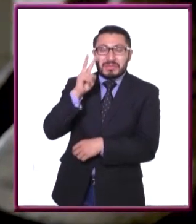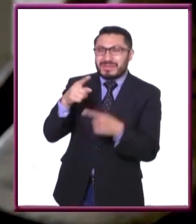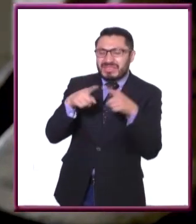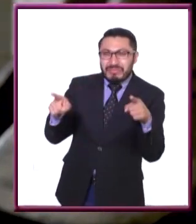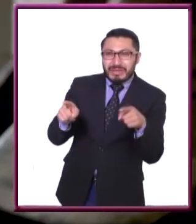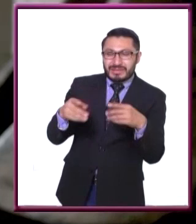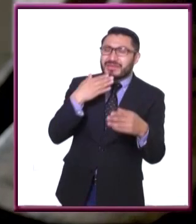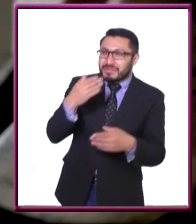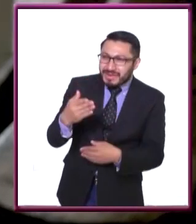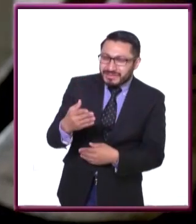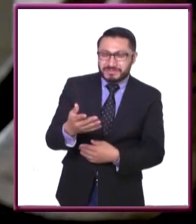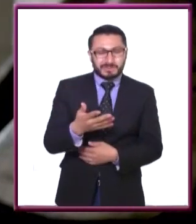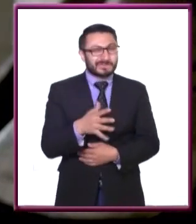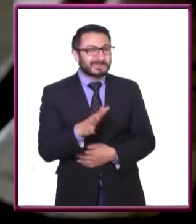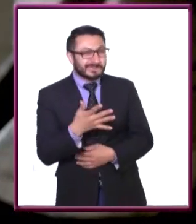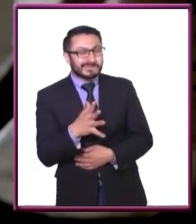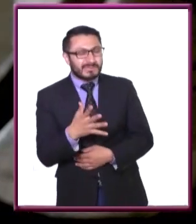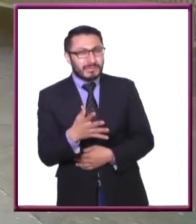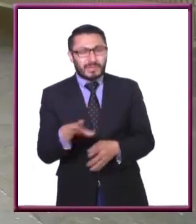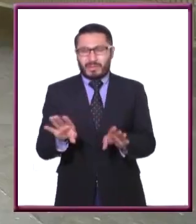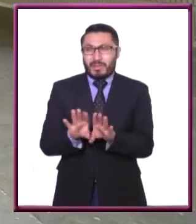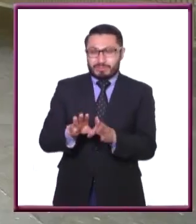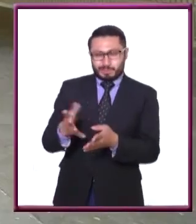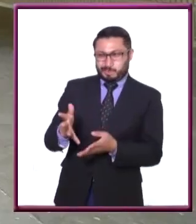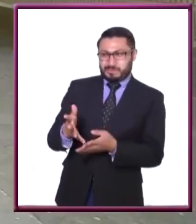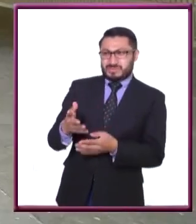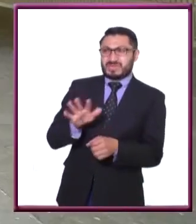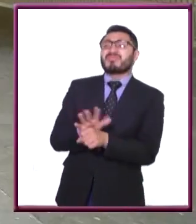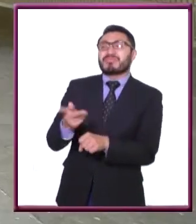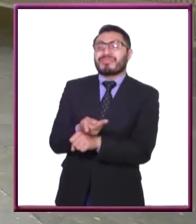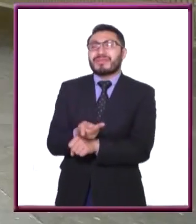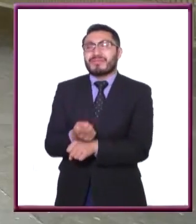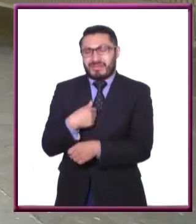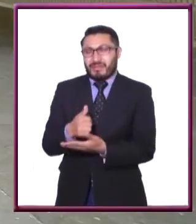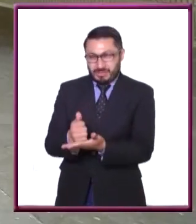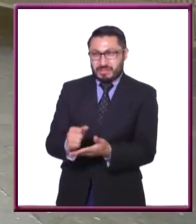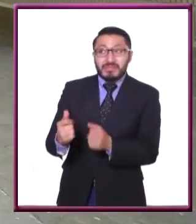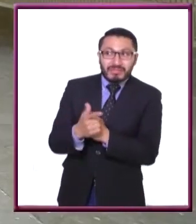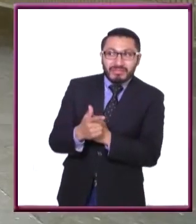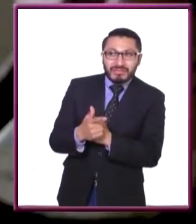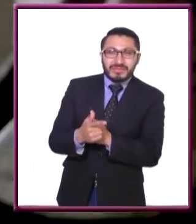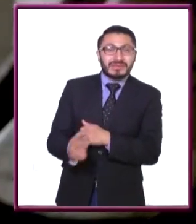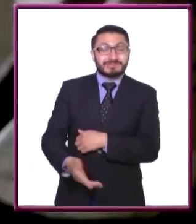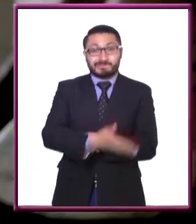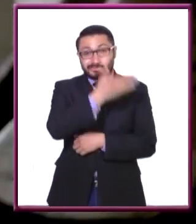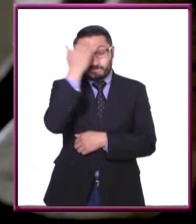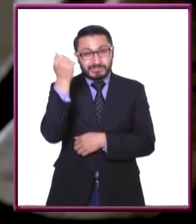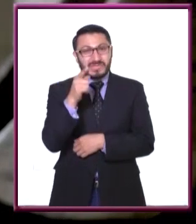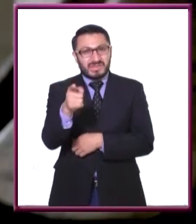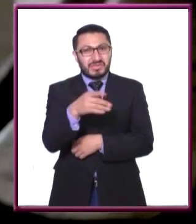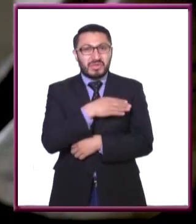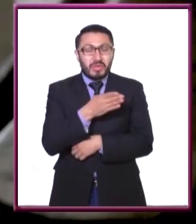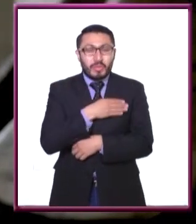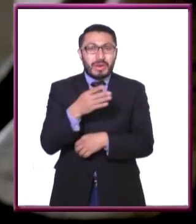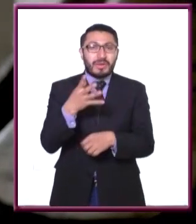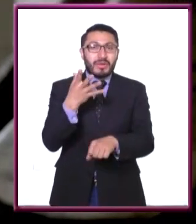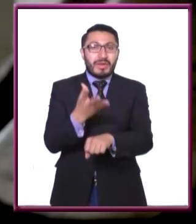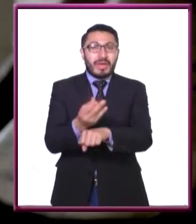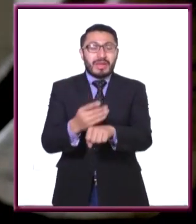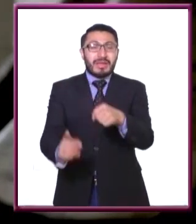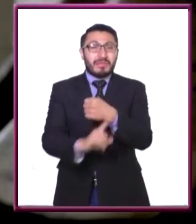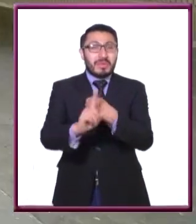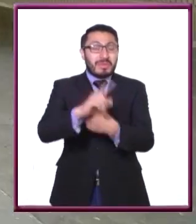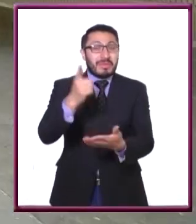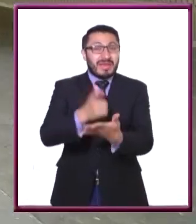¿Todo bien? Pues más o menos. ¿Cómo que más o menos? ¿Qué pasa? ¿Te puedo ayudar en algo? No sé. ¿Qué tan bueno eres con los